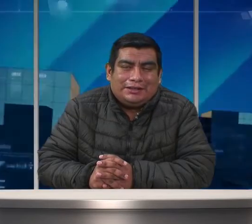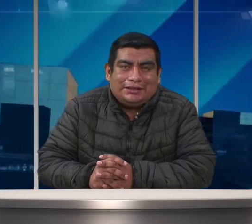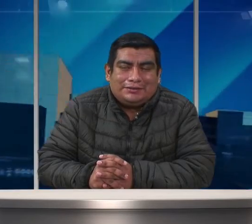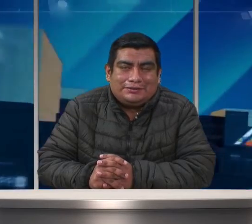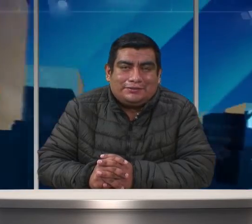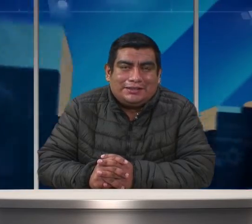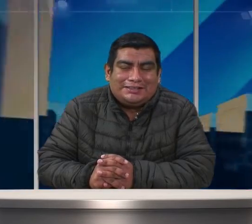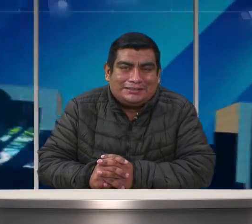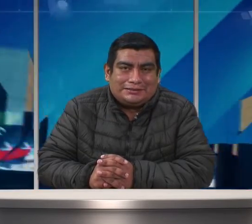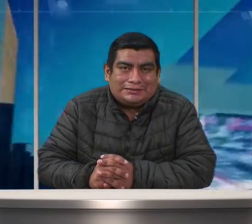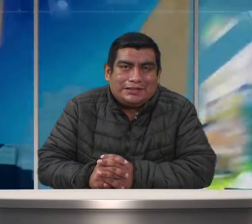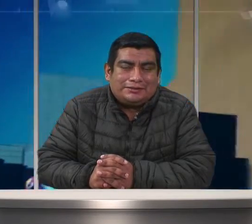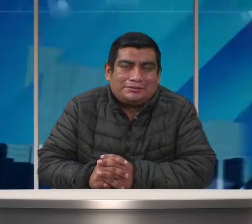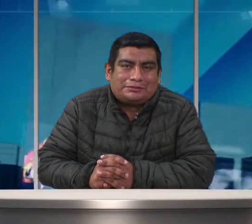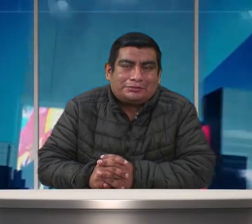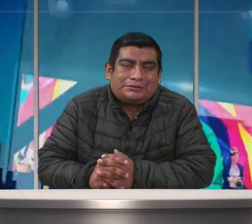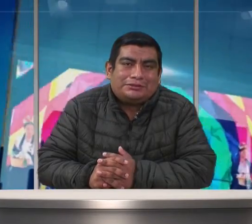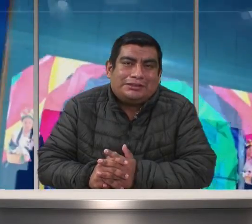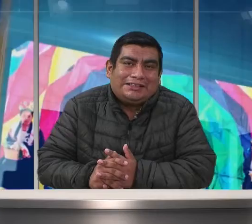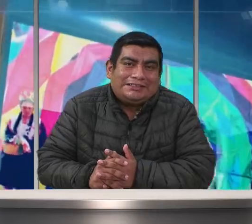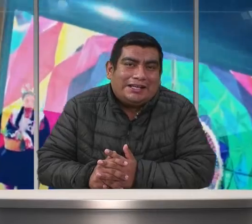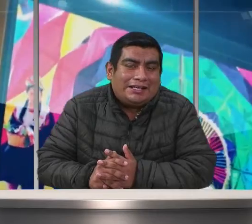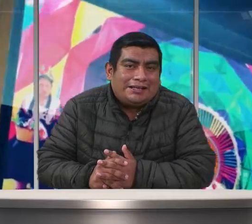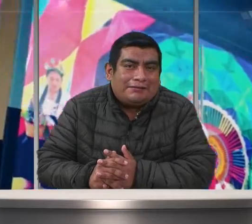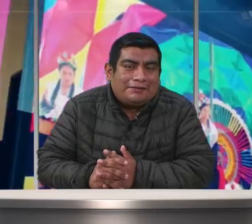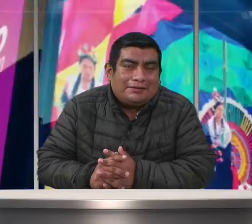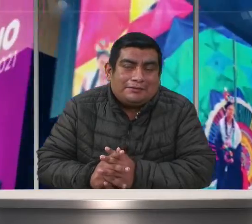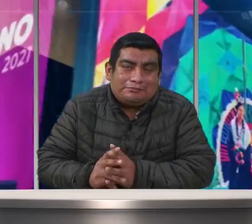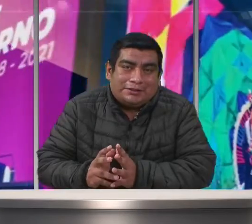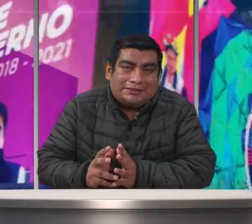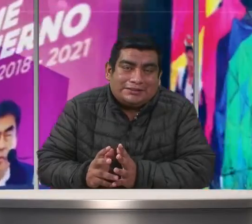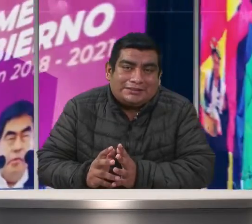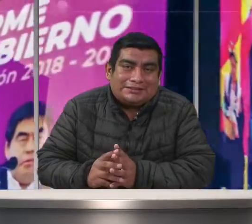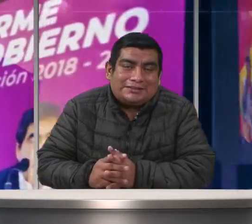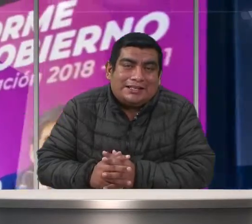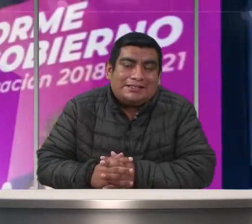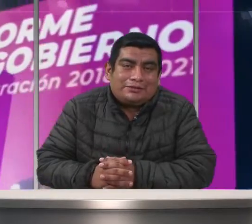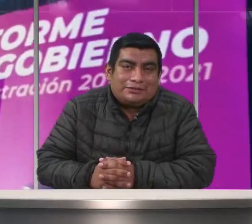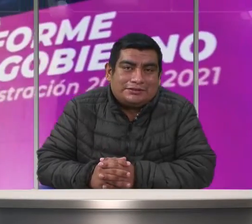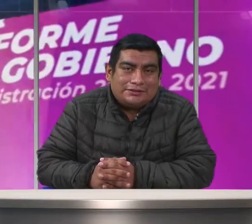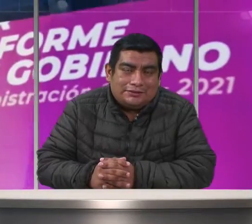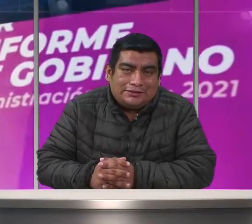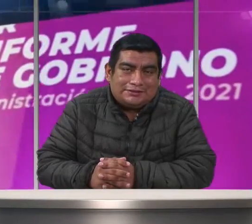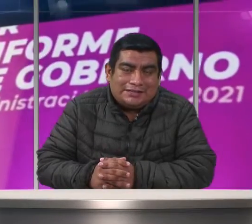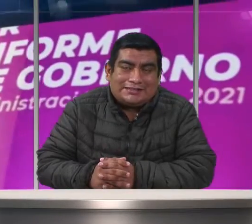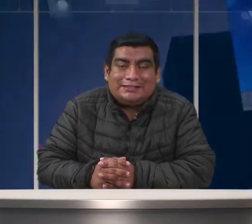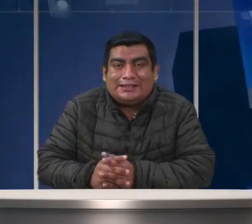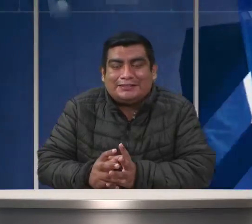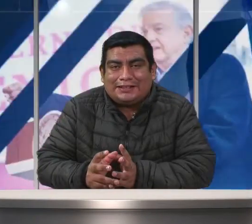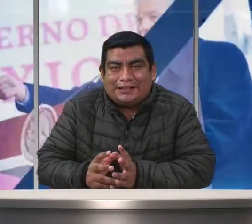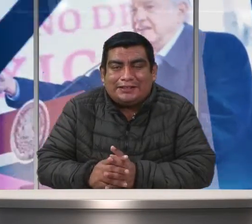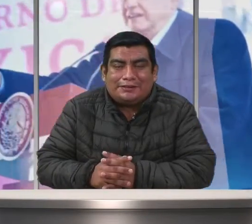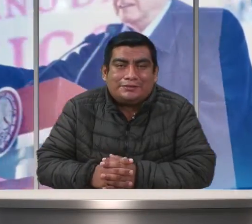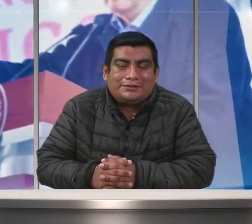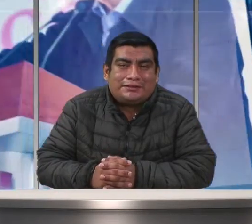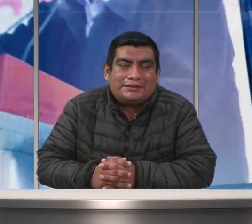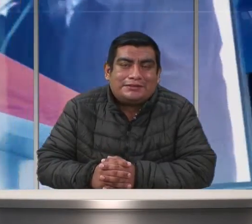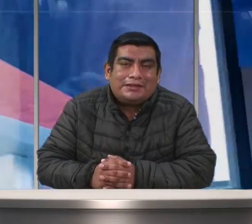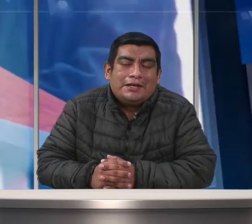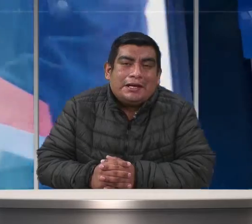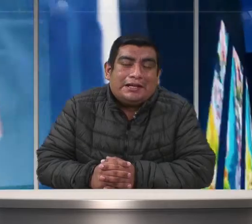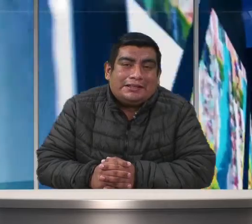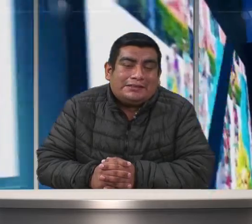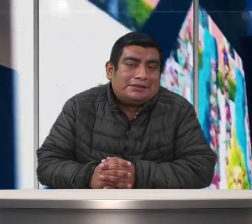en los diferentes estados donde ya pues haya condiciones así hasta que haya condiciones